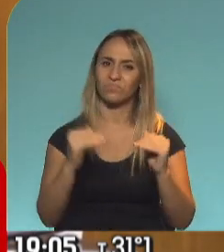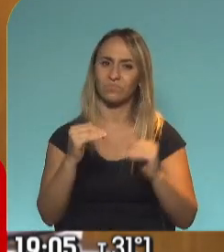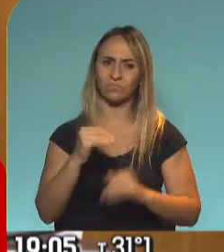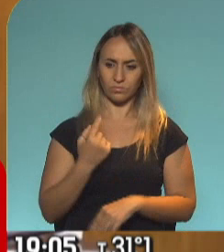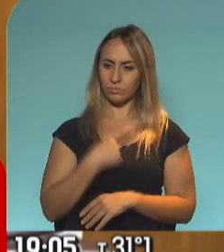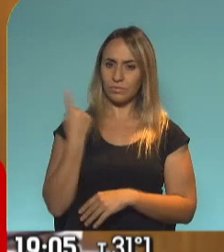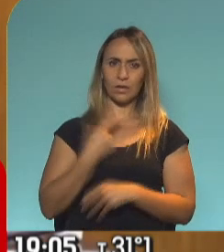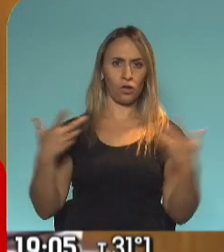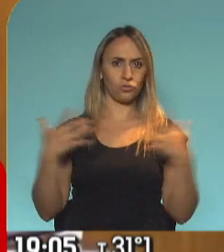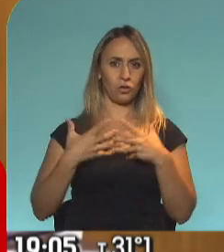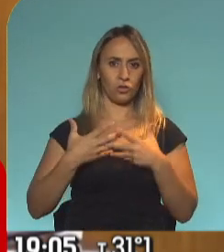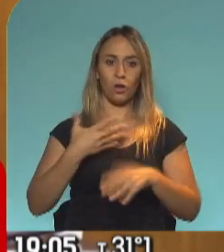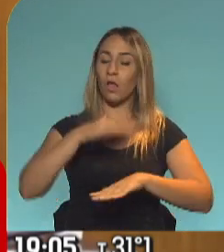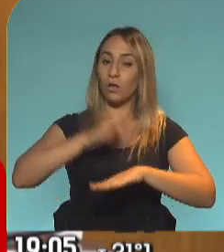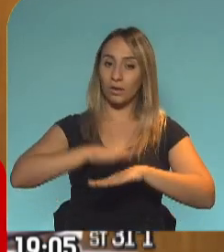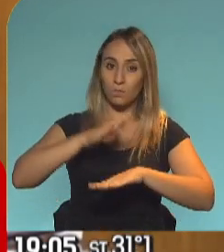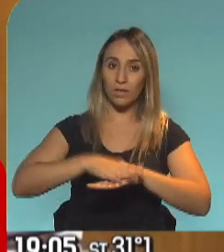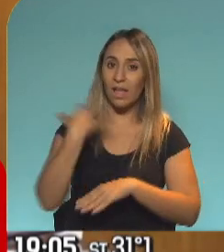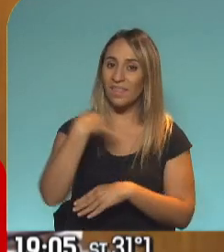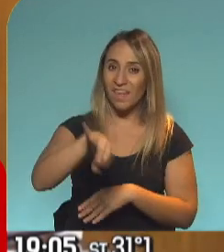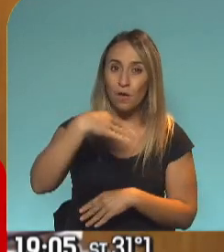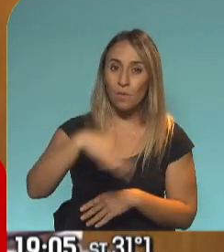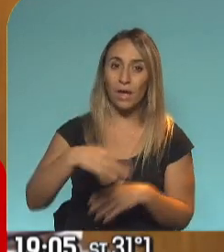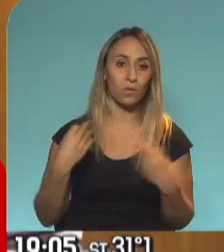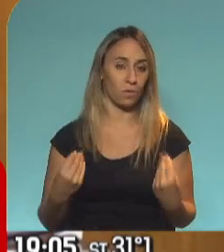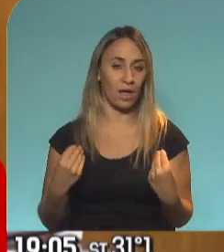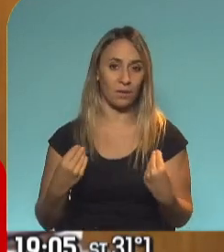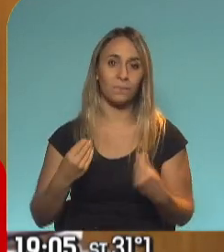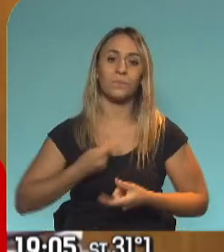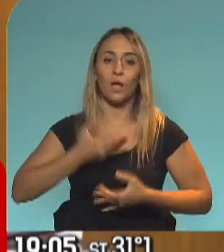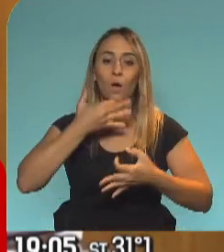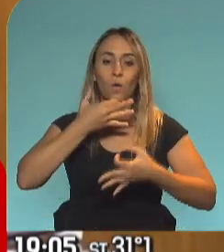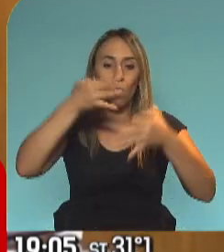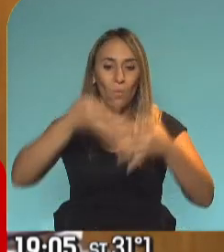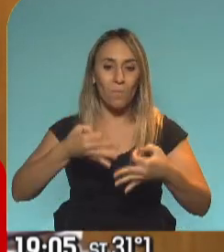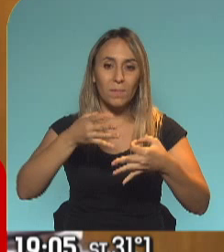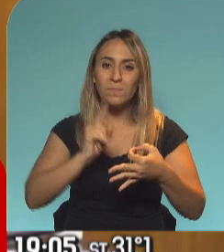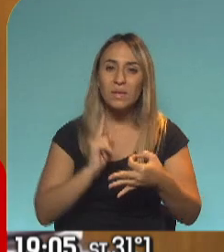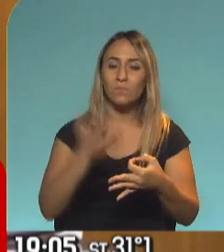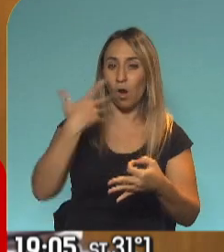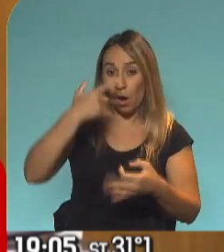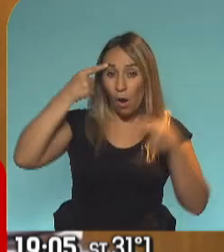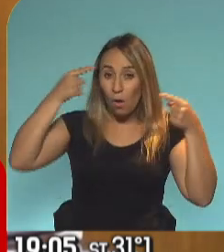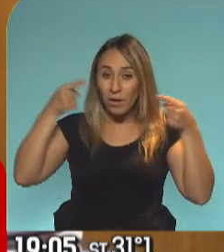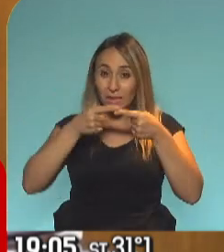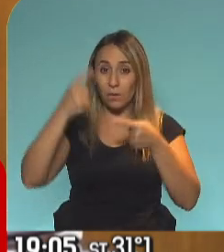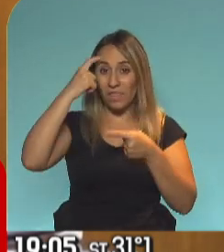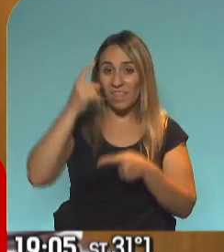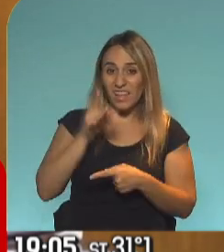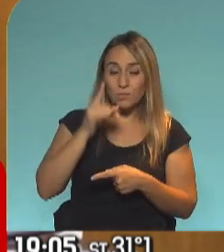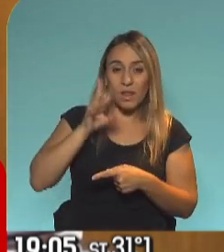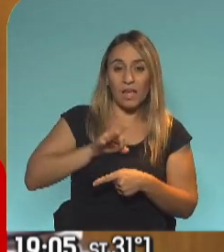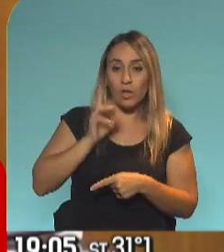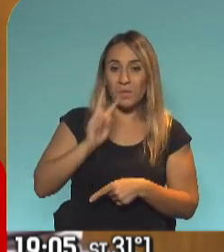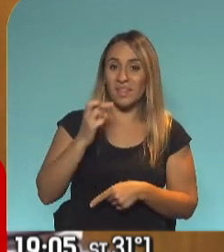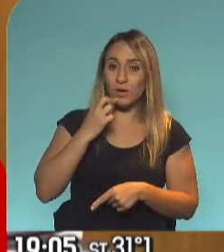es cumplir con aquella premisa que me puse el 10 de diciembre de 2019 cuando asumí